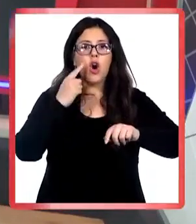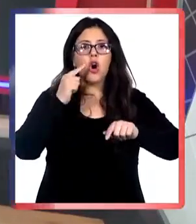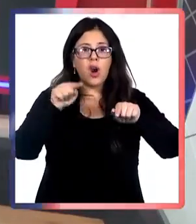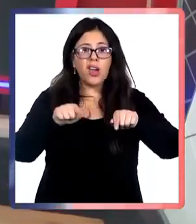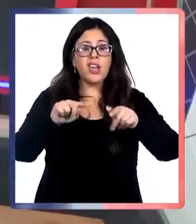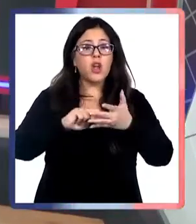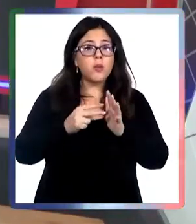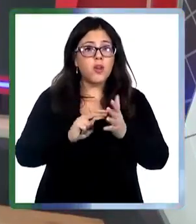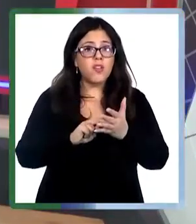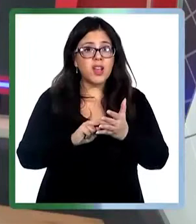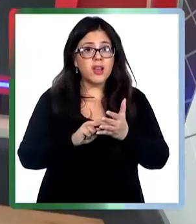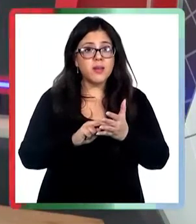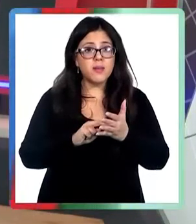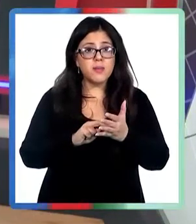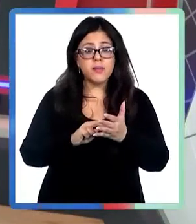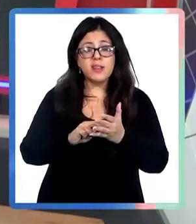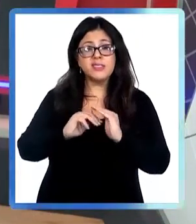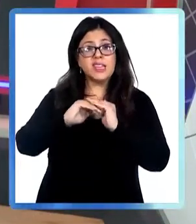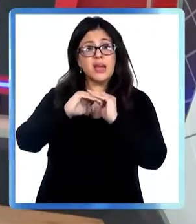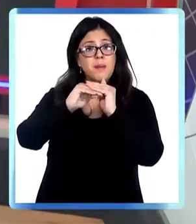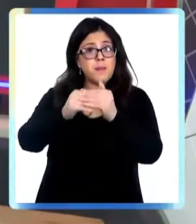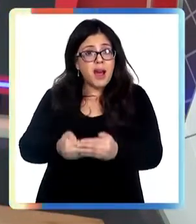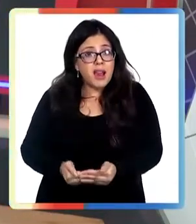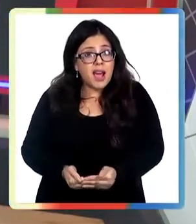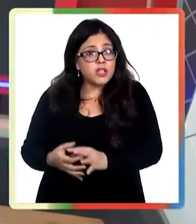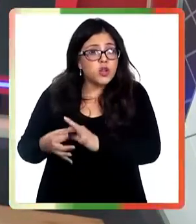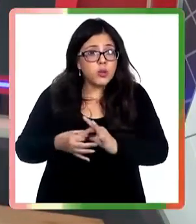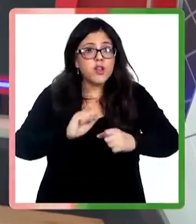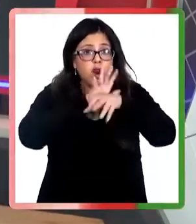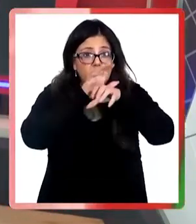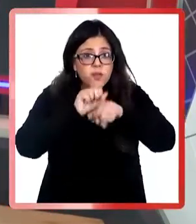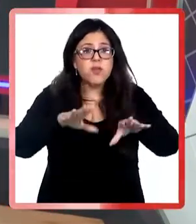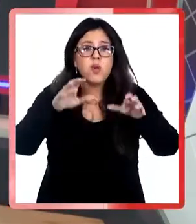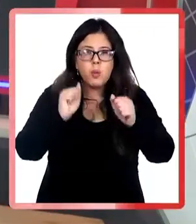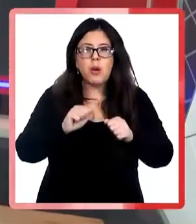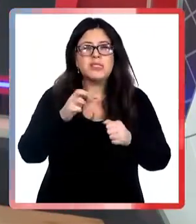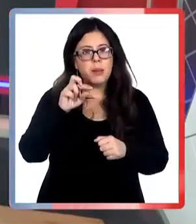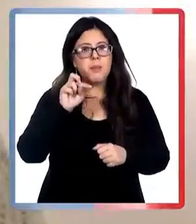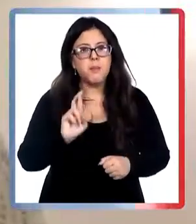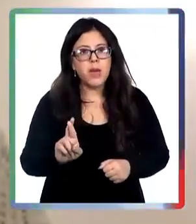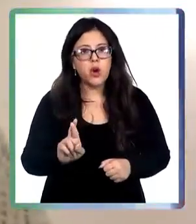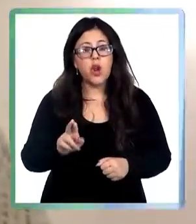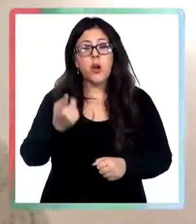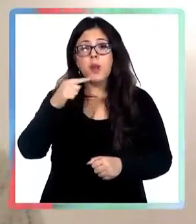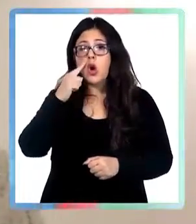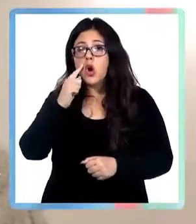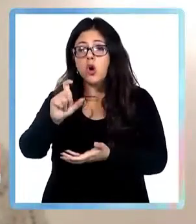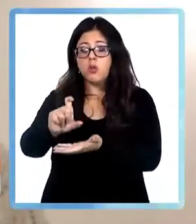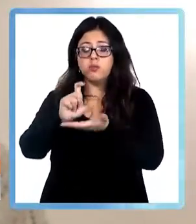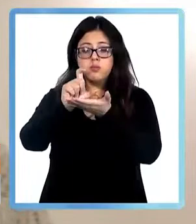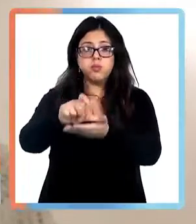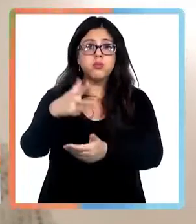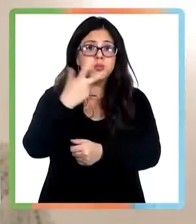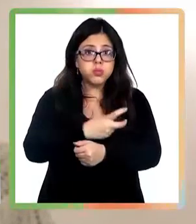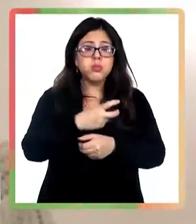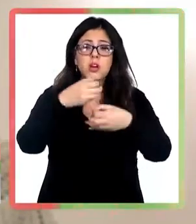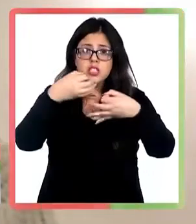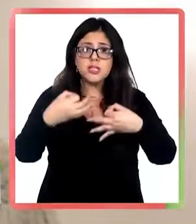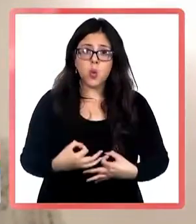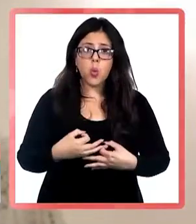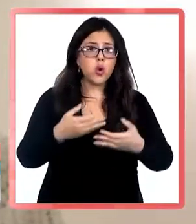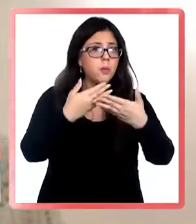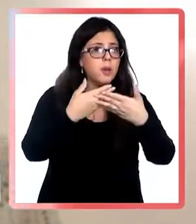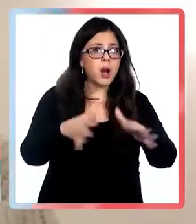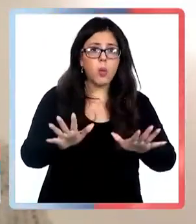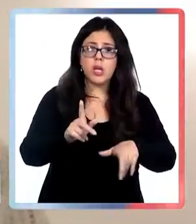el embarazo por influenza pueden ocurrir en cualquier momento. Y actualmente se ha descrito que es una vacuna que tiene un adecuado perfil de seguridad para poderse